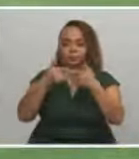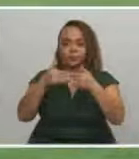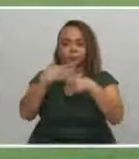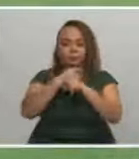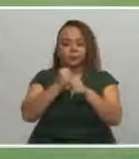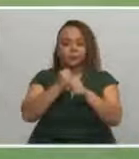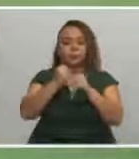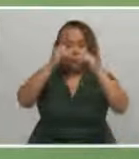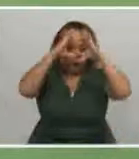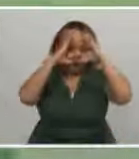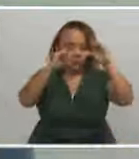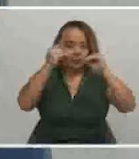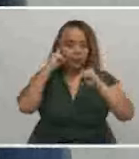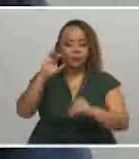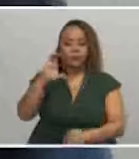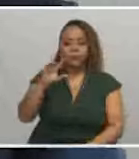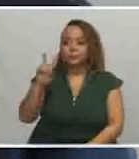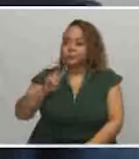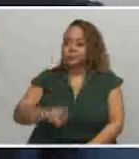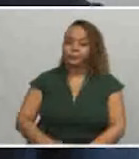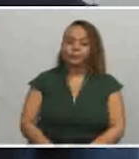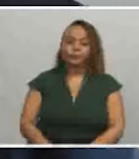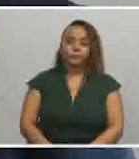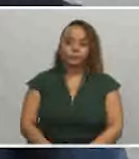Claudio Vivas. El informe es muy claro, o sea,